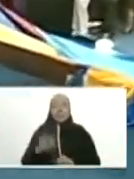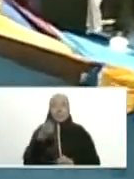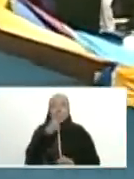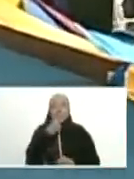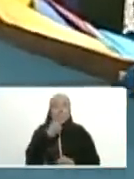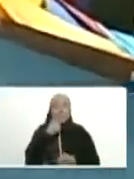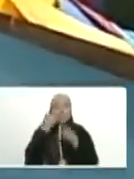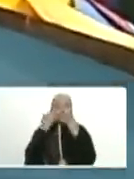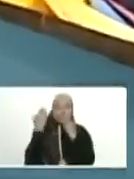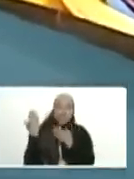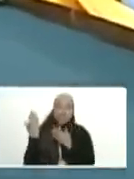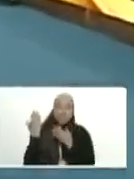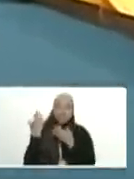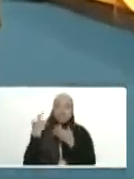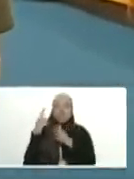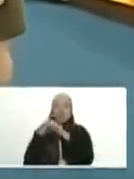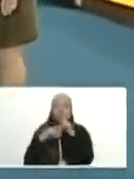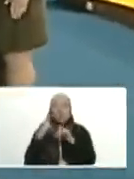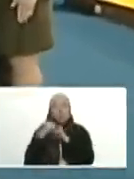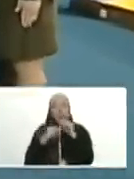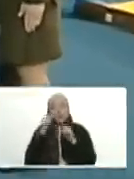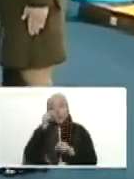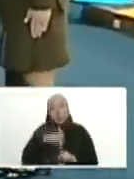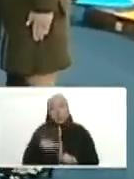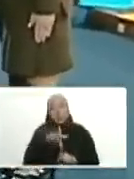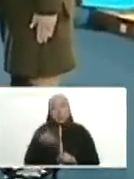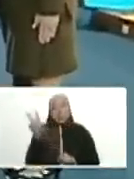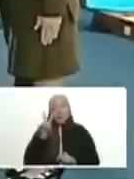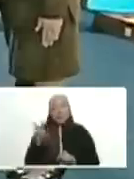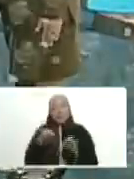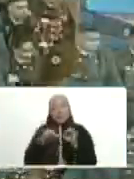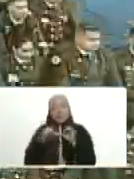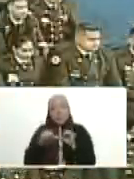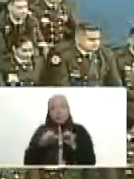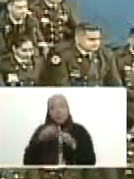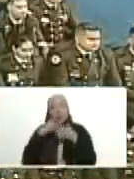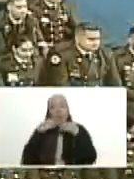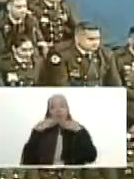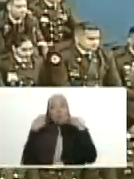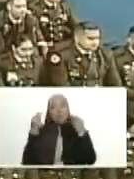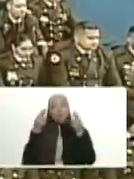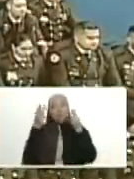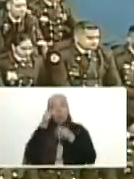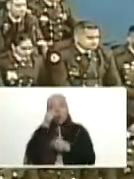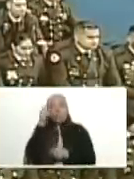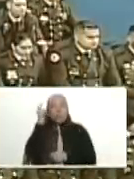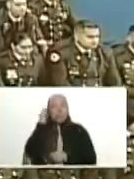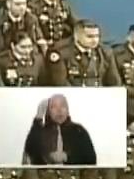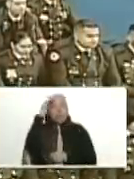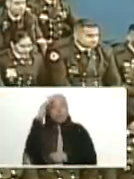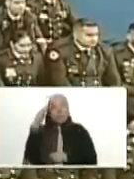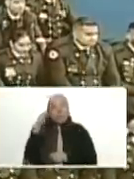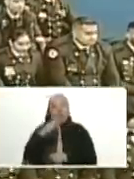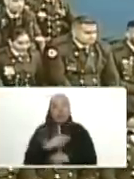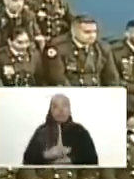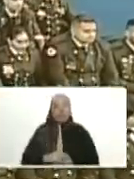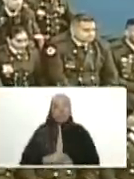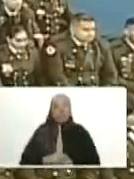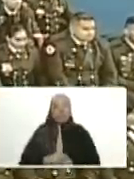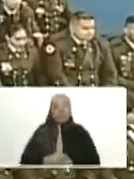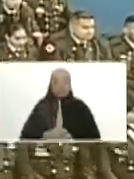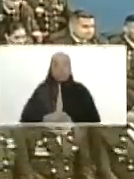en su red social Twitter: el pueblo venezolano siente un gran orgullo por los hombres y las mujeres que conforman